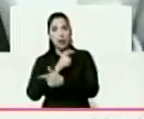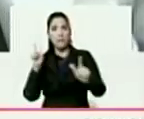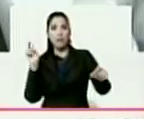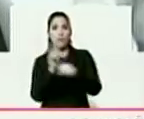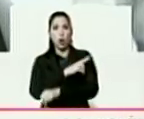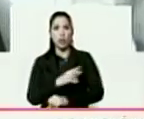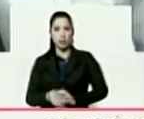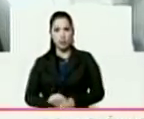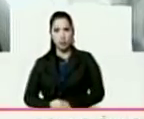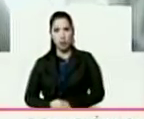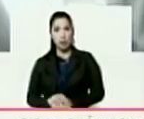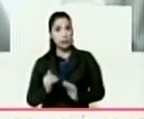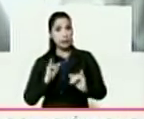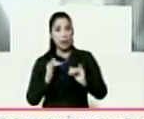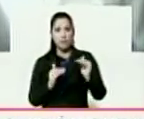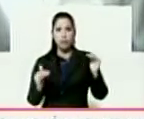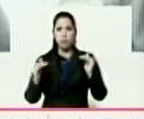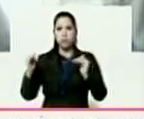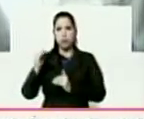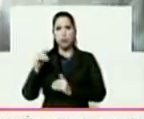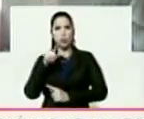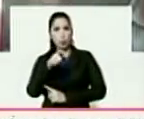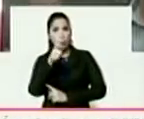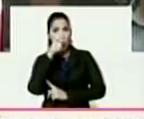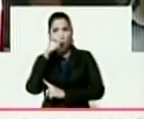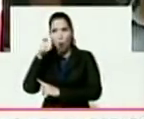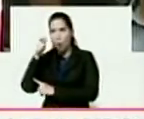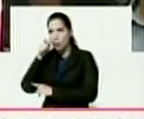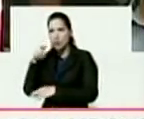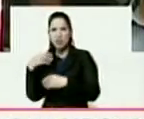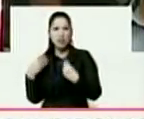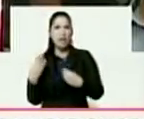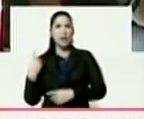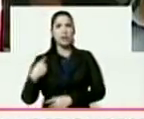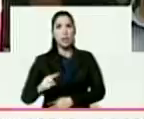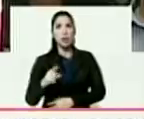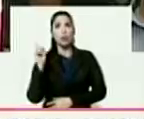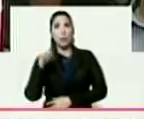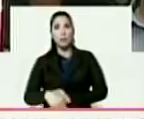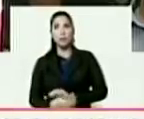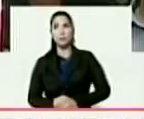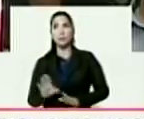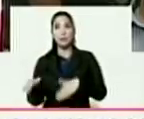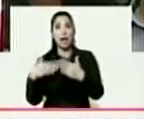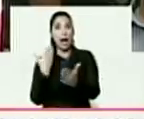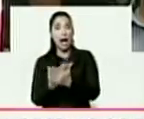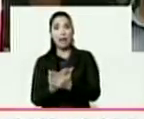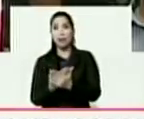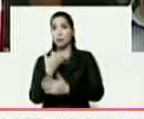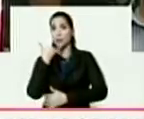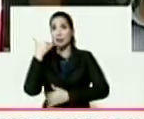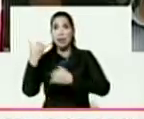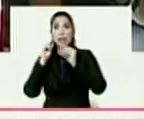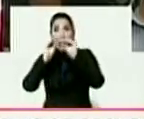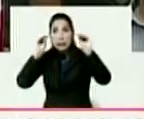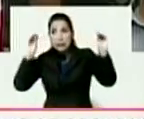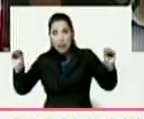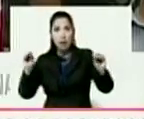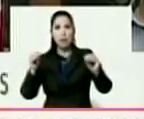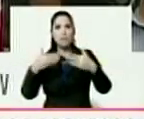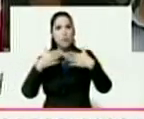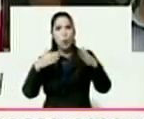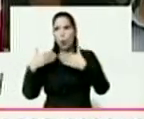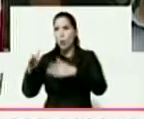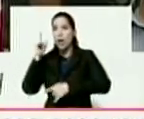y se ha incrementado y tú observan bueno hemos tenido inclusive que hasta hasta ser llamados públicos en algunos casos ahora